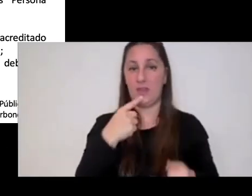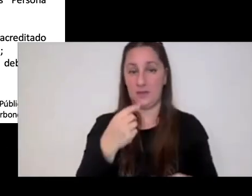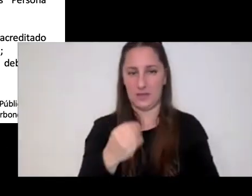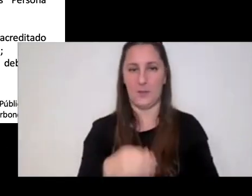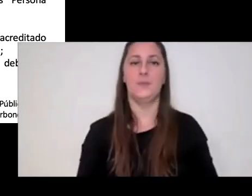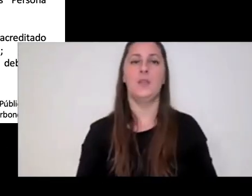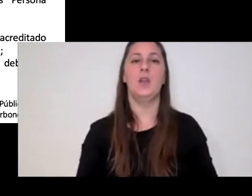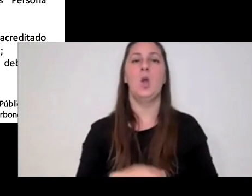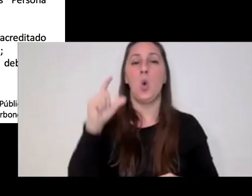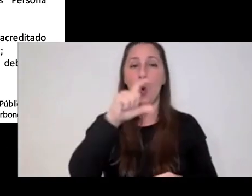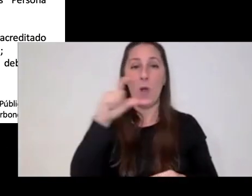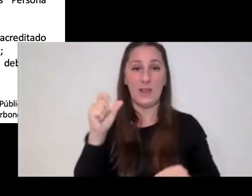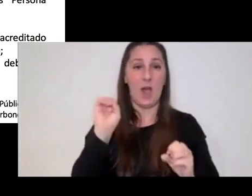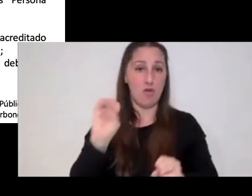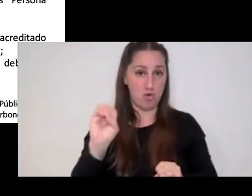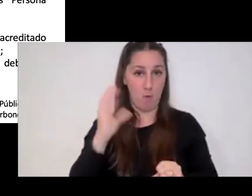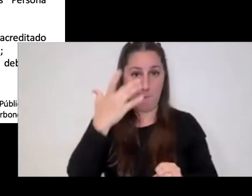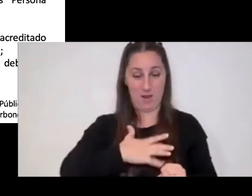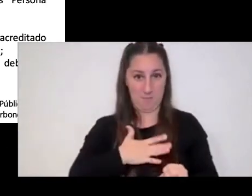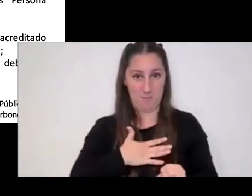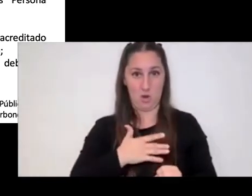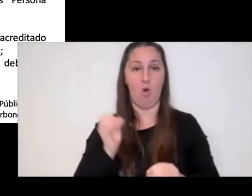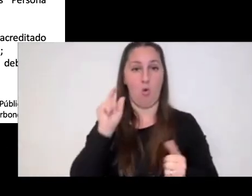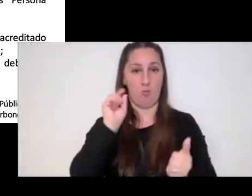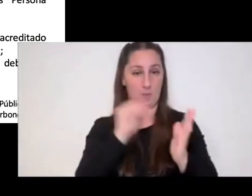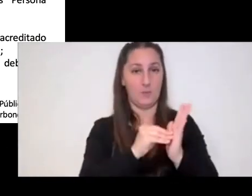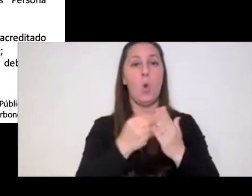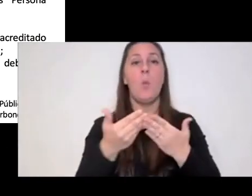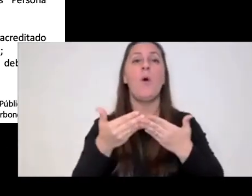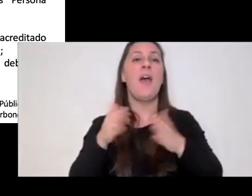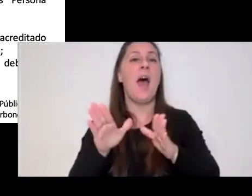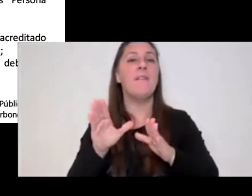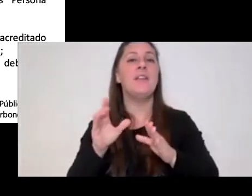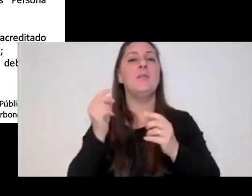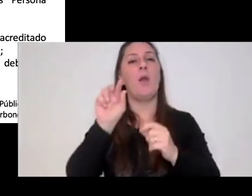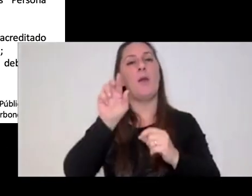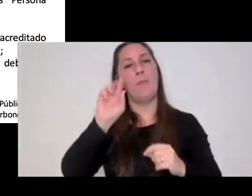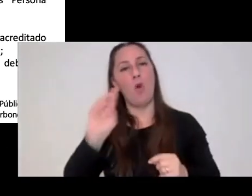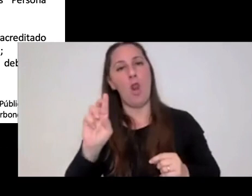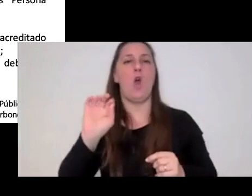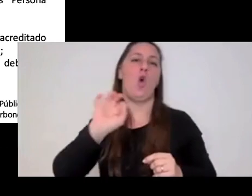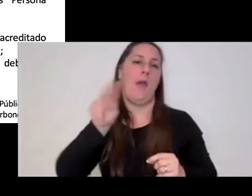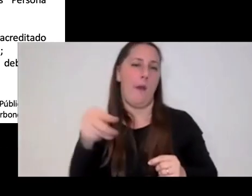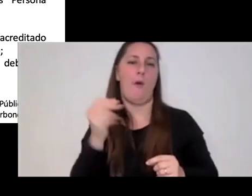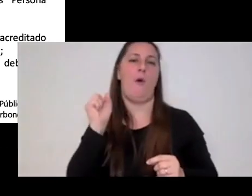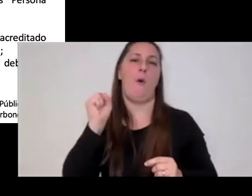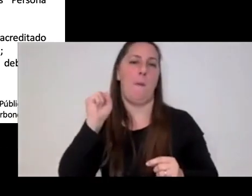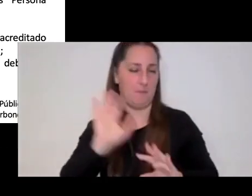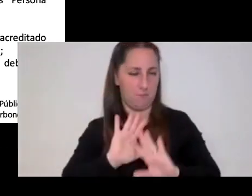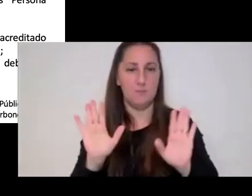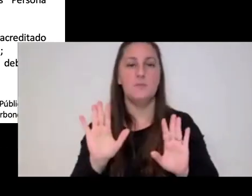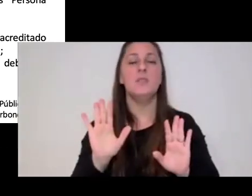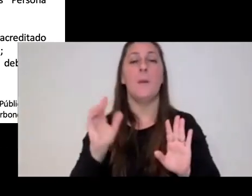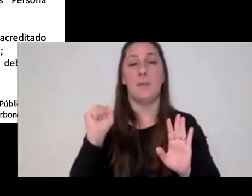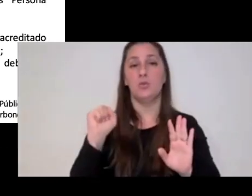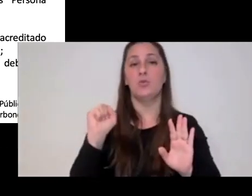a nombre de quien normaliza. Puede abrirse una cuenta en moneda extranjera o en pesos, ¿sí? Si el contribuyente va a operar